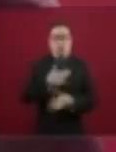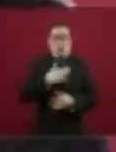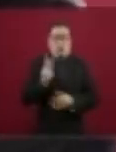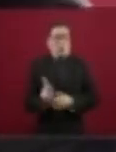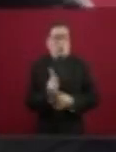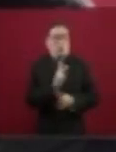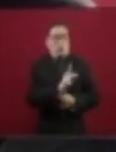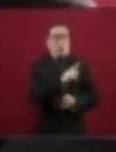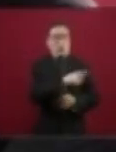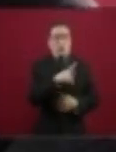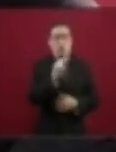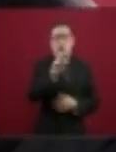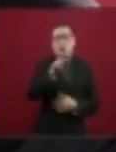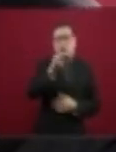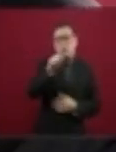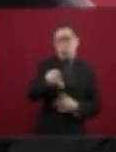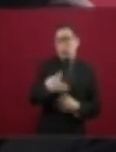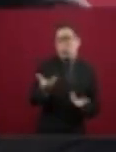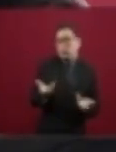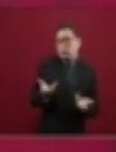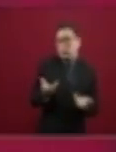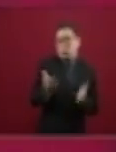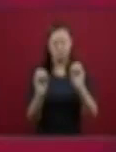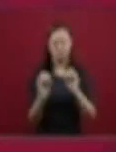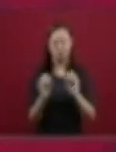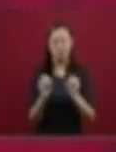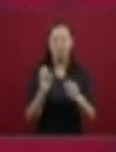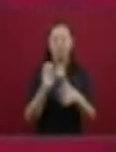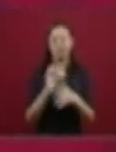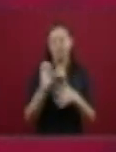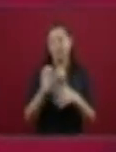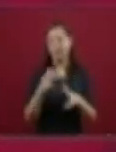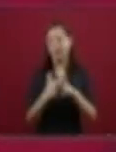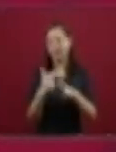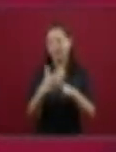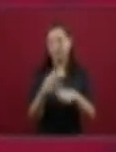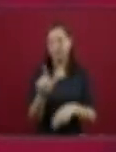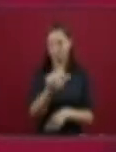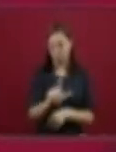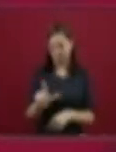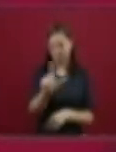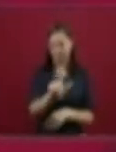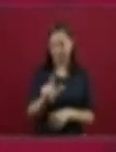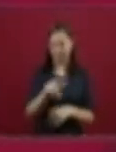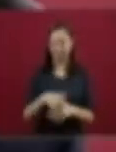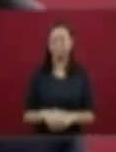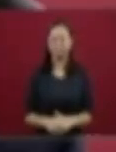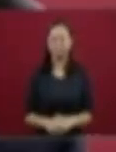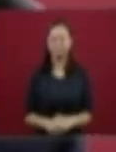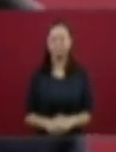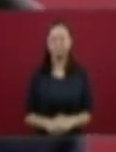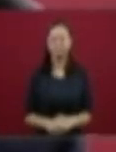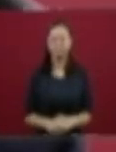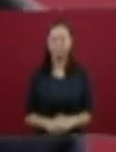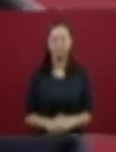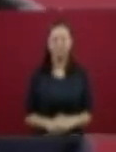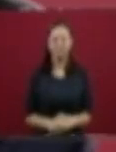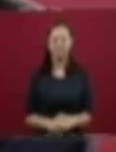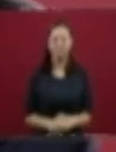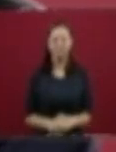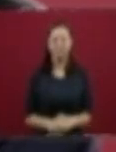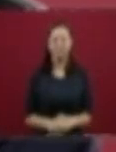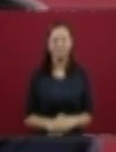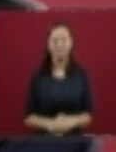y yo estoy seguro de que estamos en recesión lo que quiero y lo que espero es que cuando los